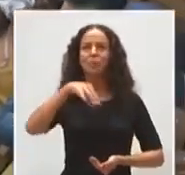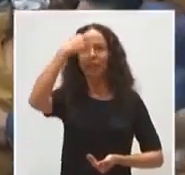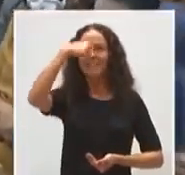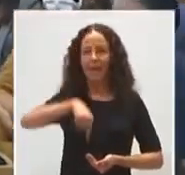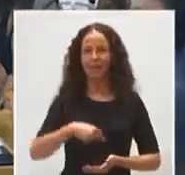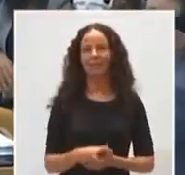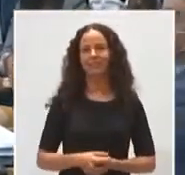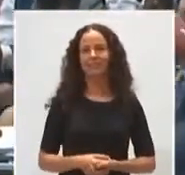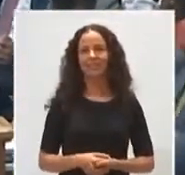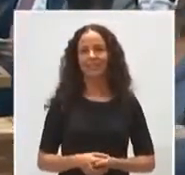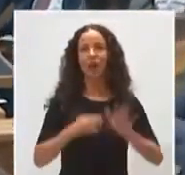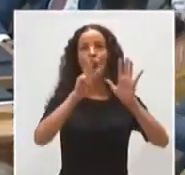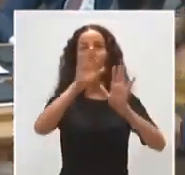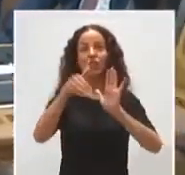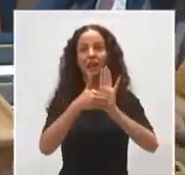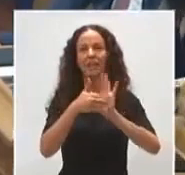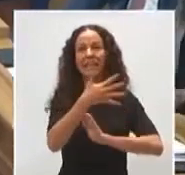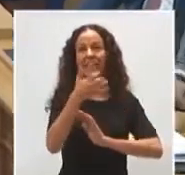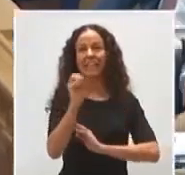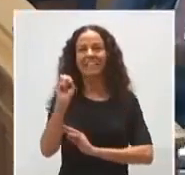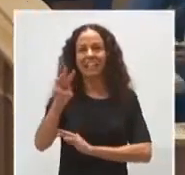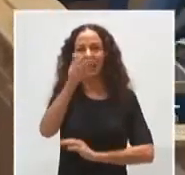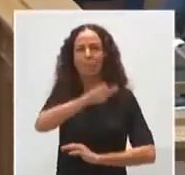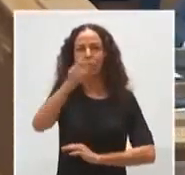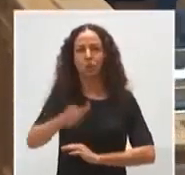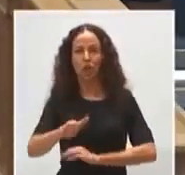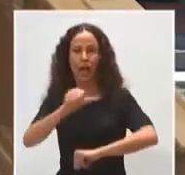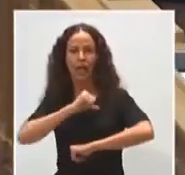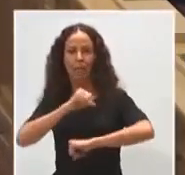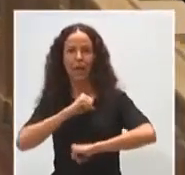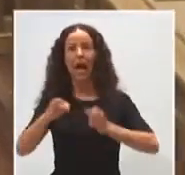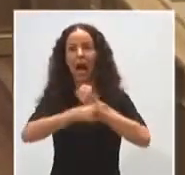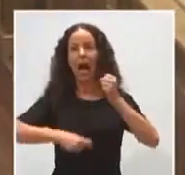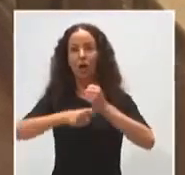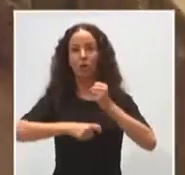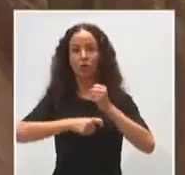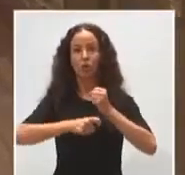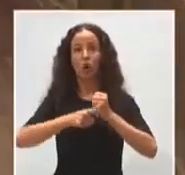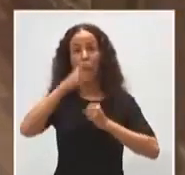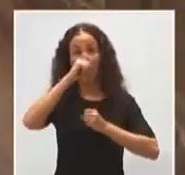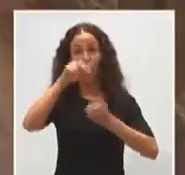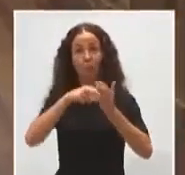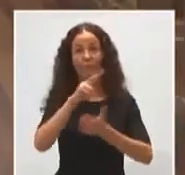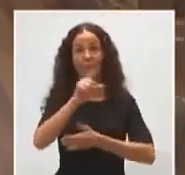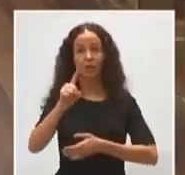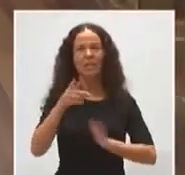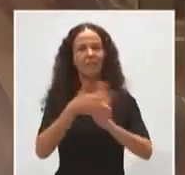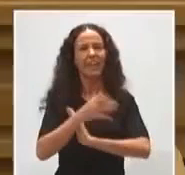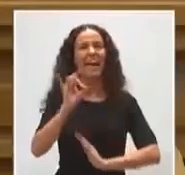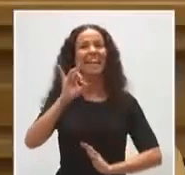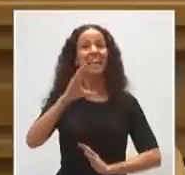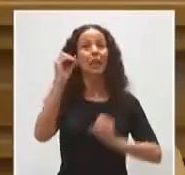criticar 80 mil 513 pacientes en espera en agosto del 2021 estamos hablando de un 15% menos